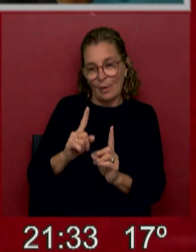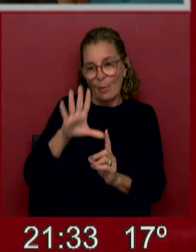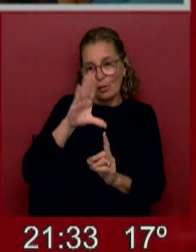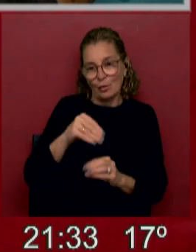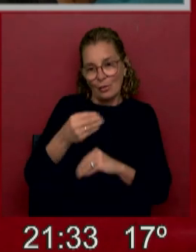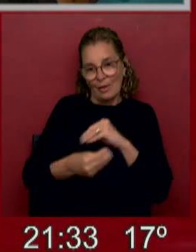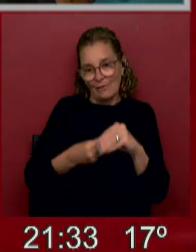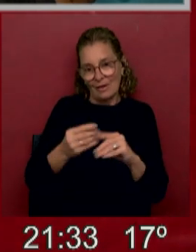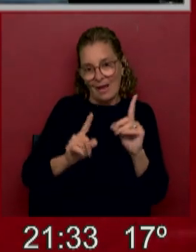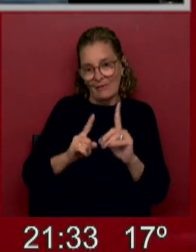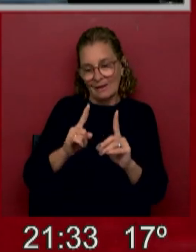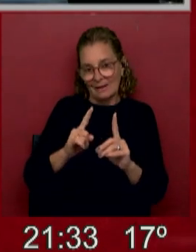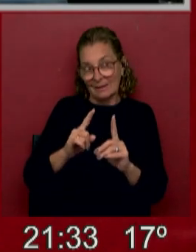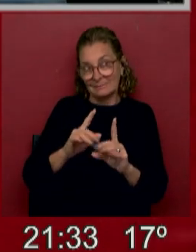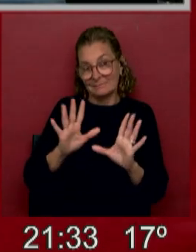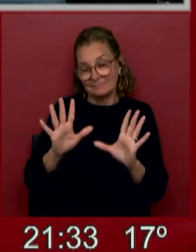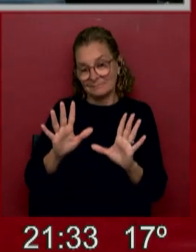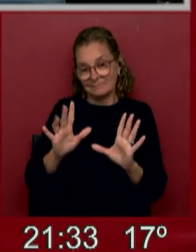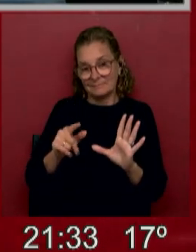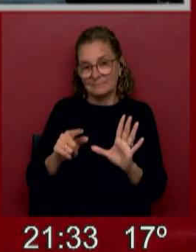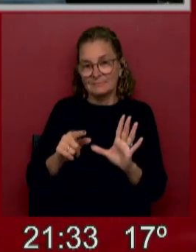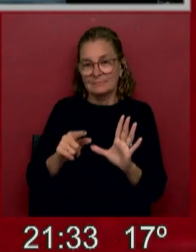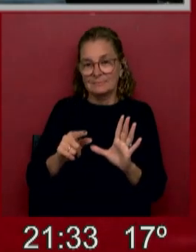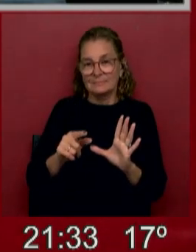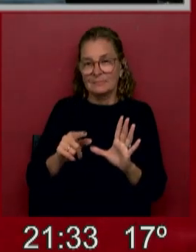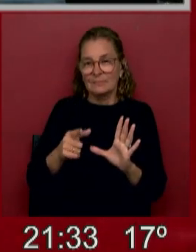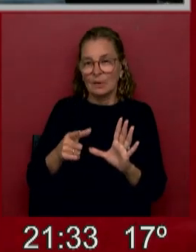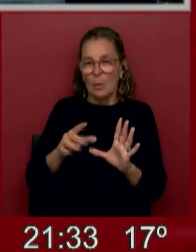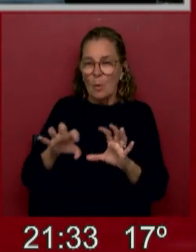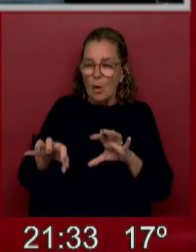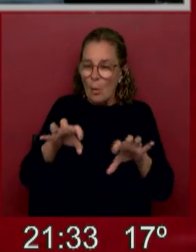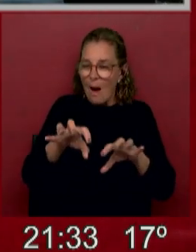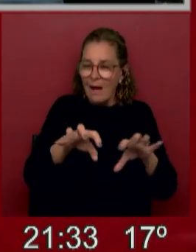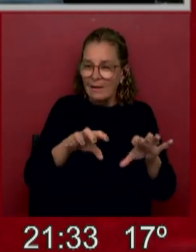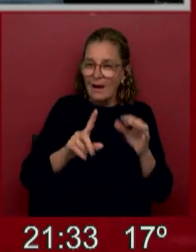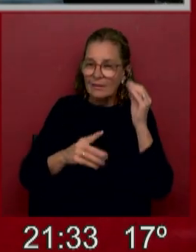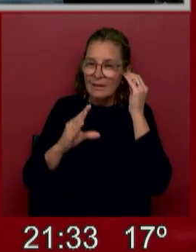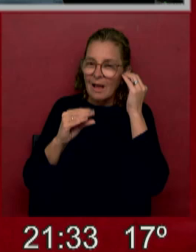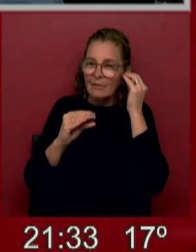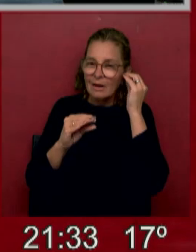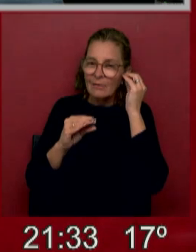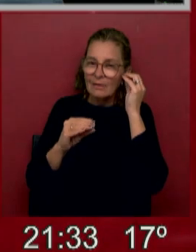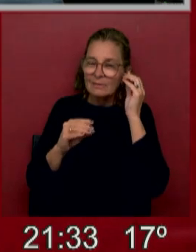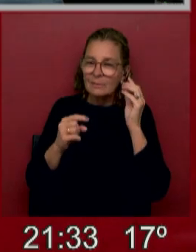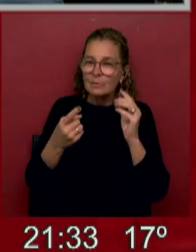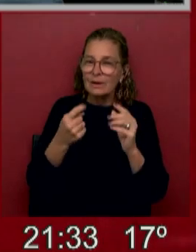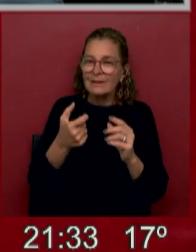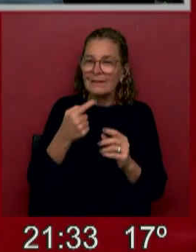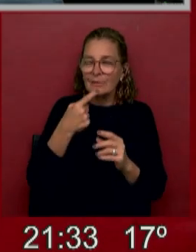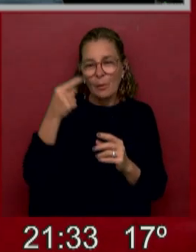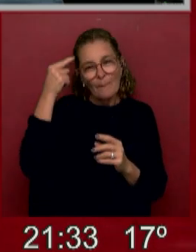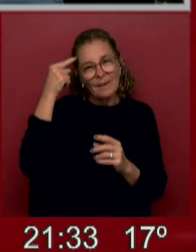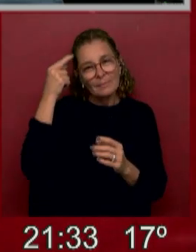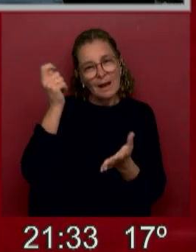familia, aumenta. ¿Y cómo se dan esos los espacios creativos, ¿no? que hablabas recién? Porque calculo, no sé,